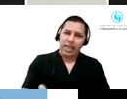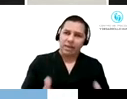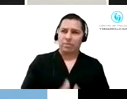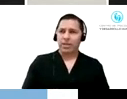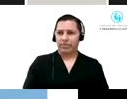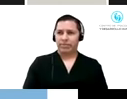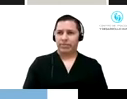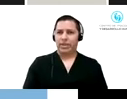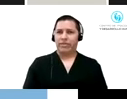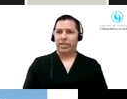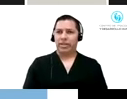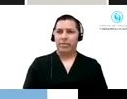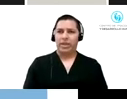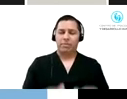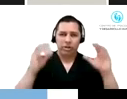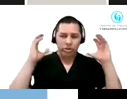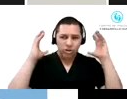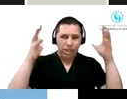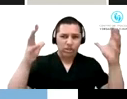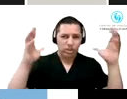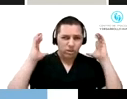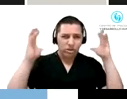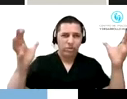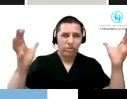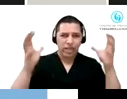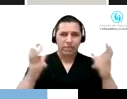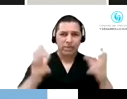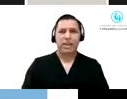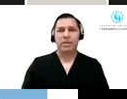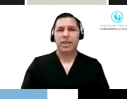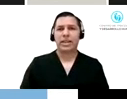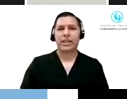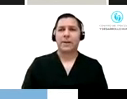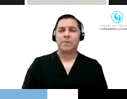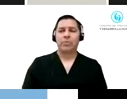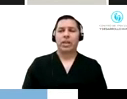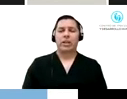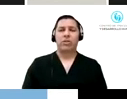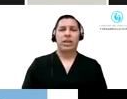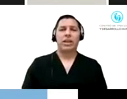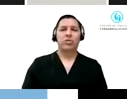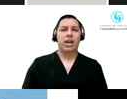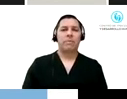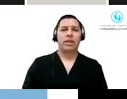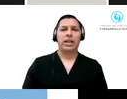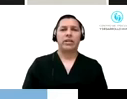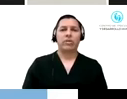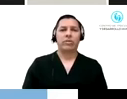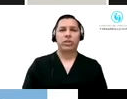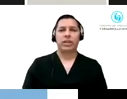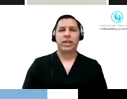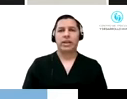idónea es la mamá, efectivamente. Pero esos sesgos, eso que nos viene de manera inmediata, es lo que queremos